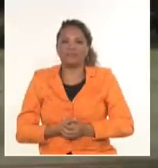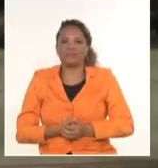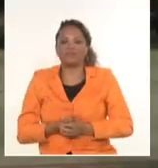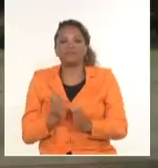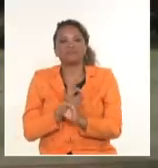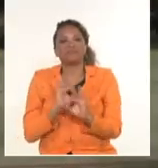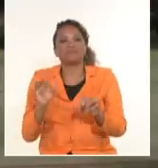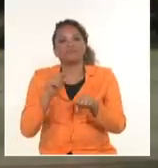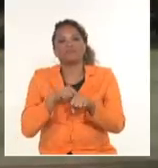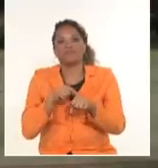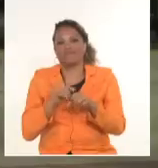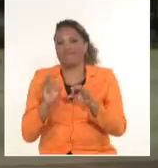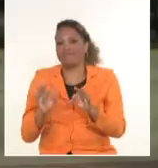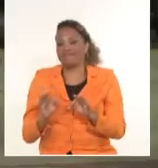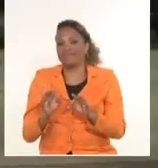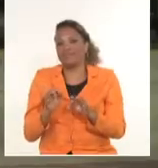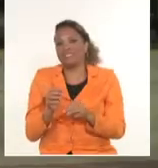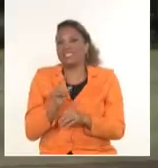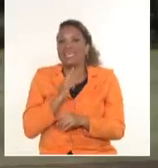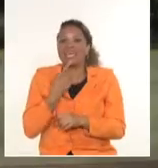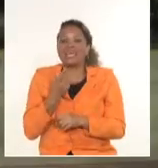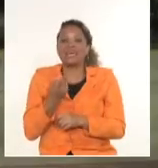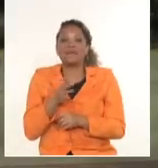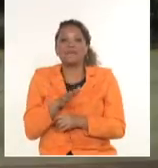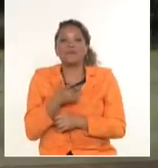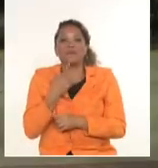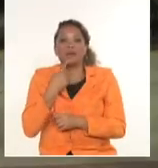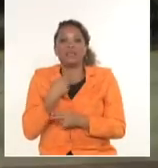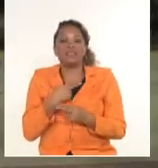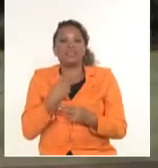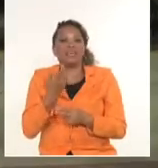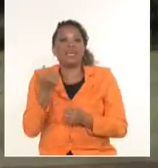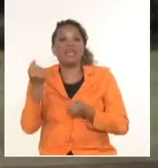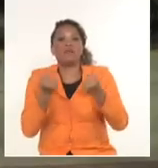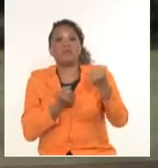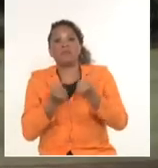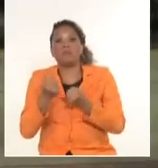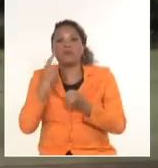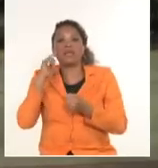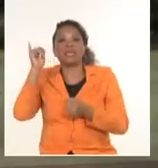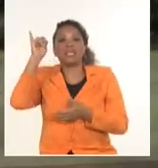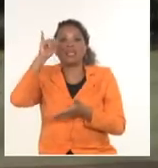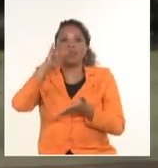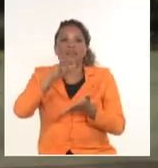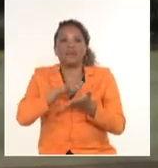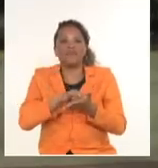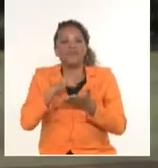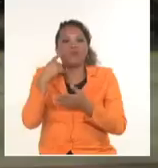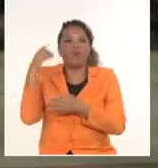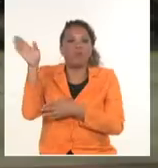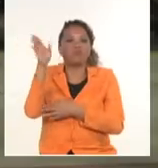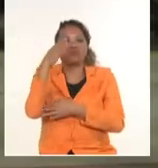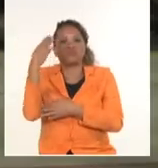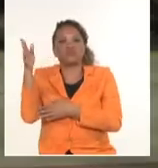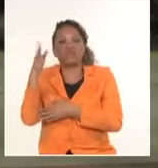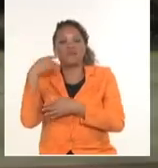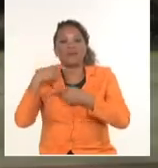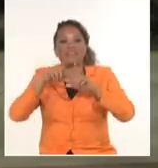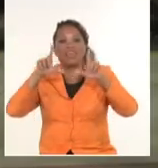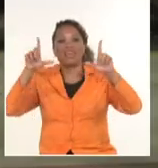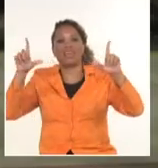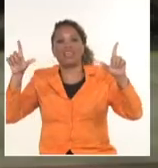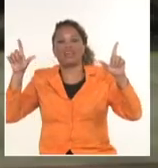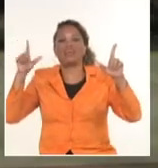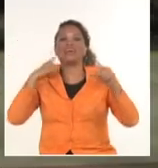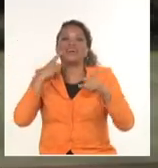este momento, prácticamente el gigante de Herradura pilotando el avión, ahí lo veíamos con la enseña nacional,